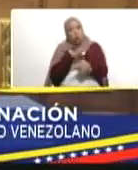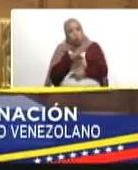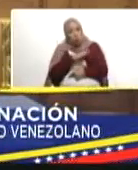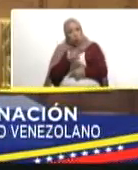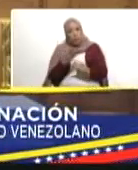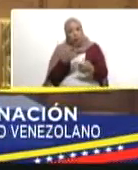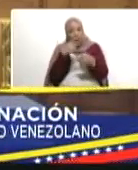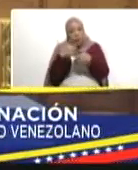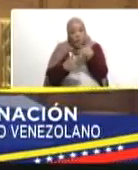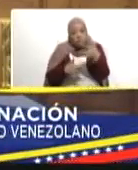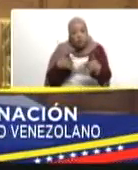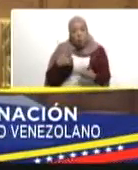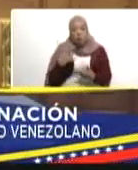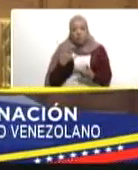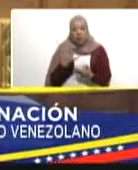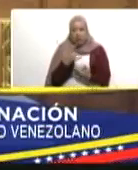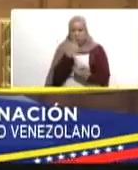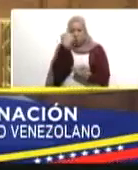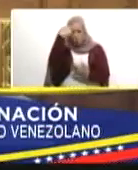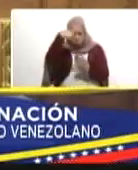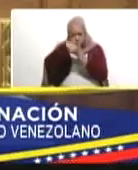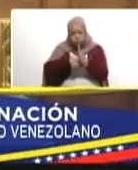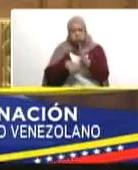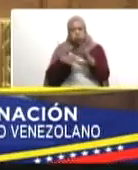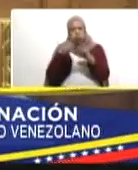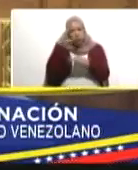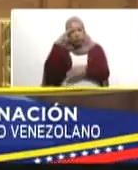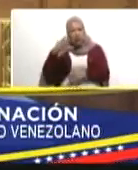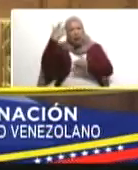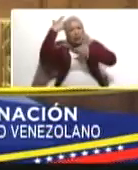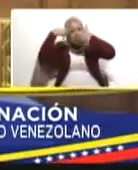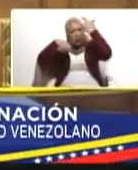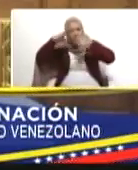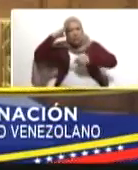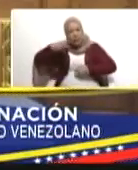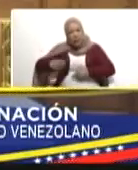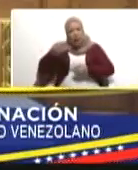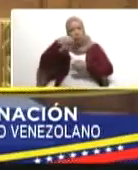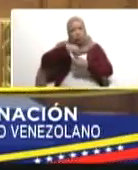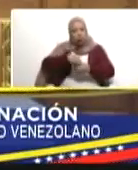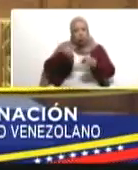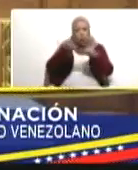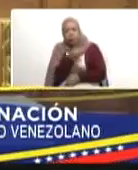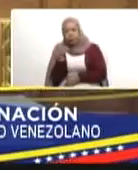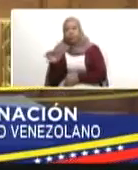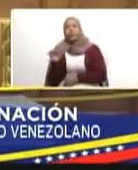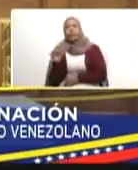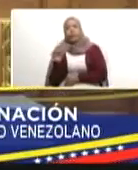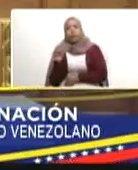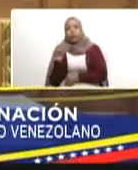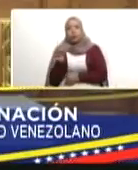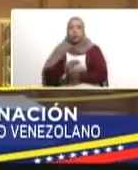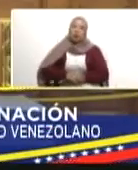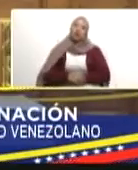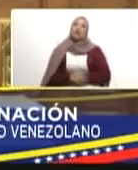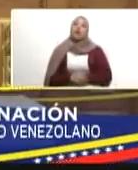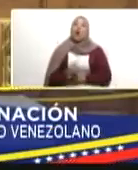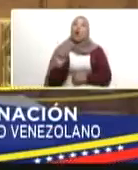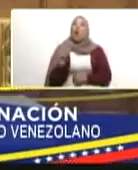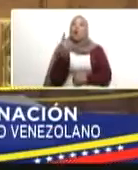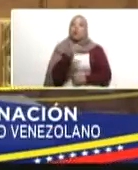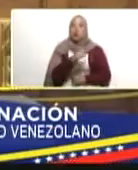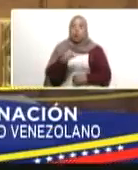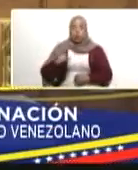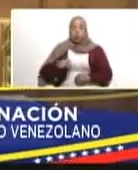manuales y por ello la doctrina militar ideada por el comandante Chávez y la doctrina policial una sola